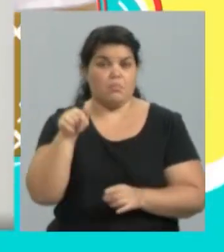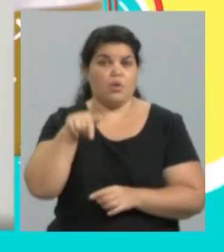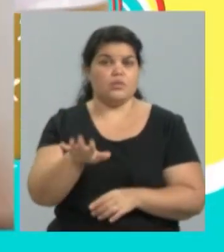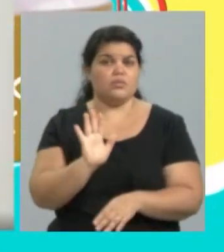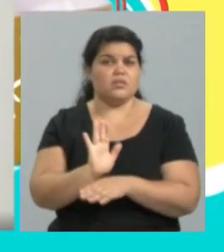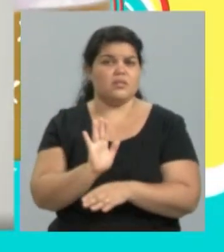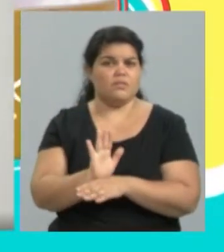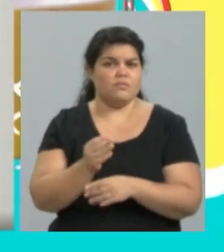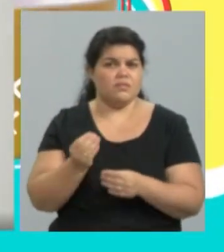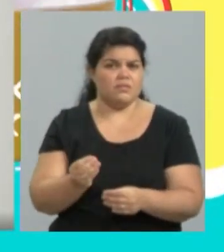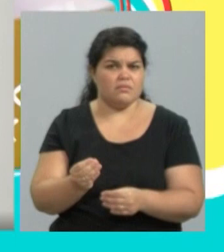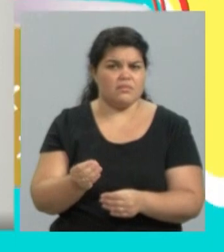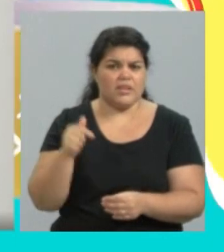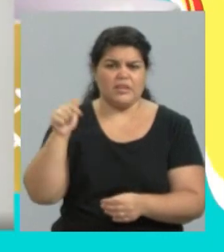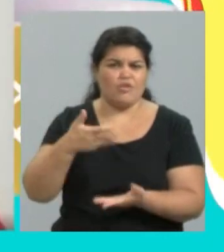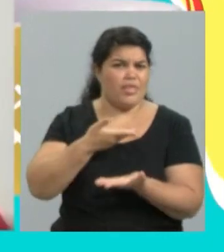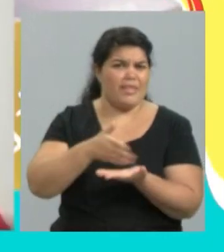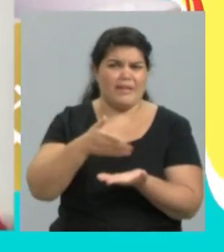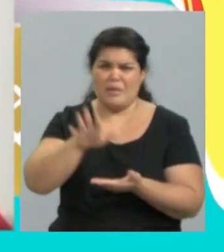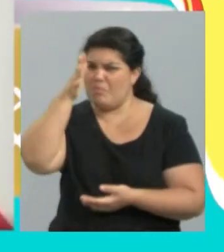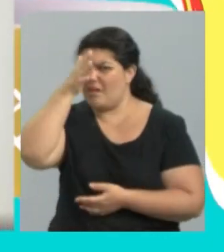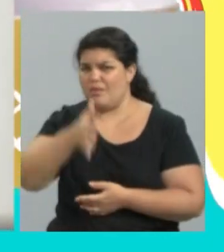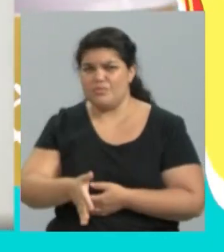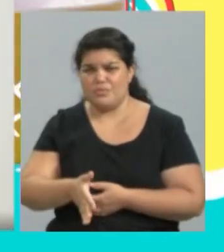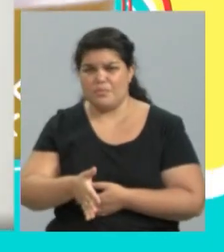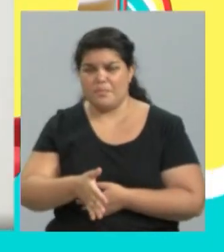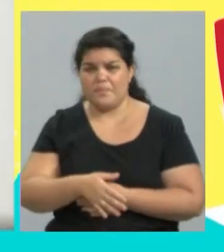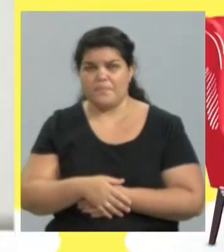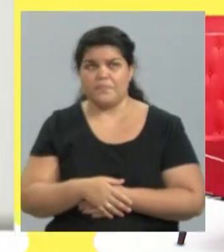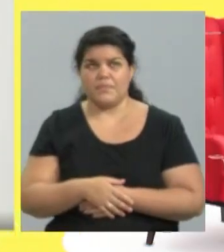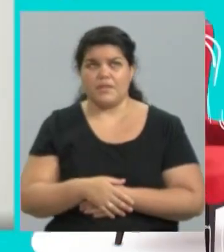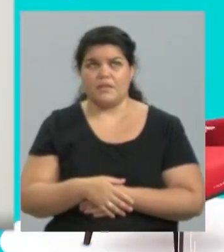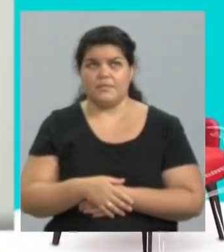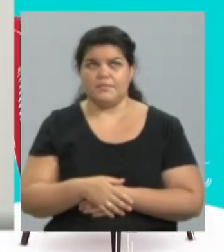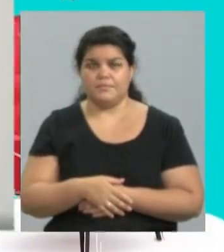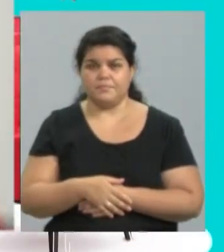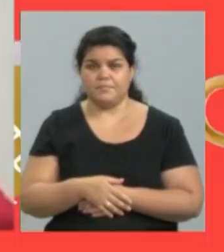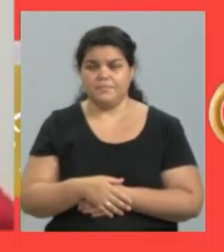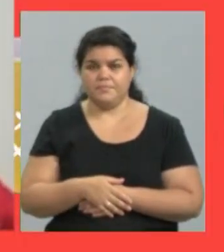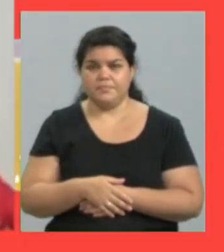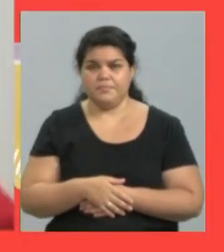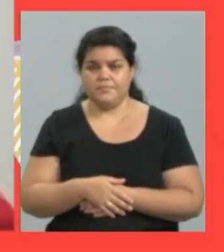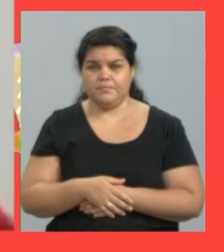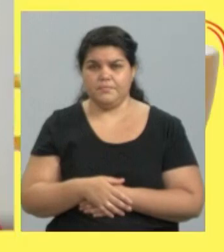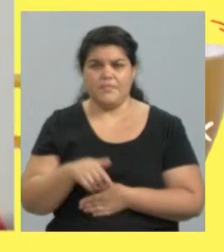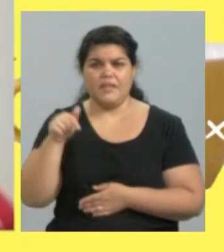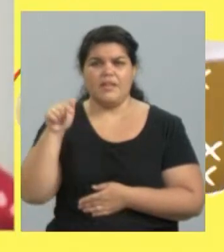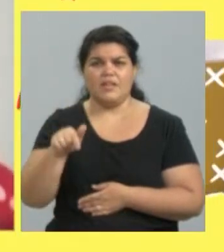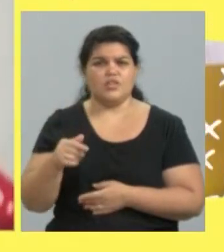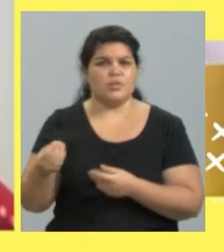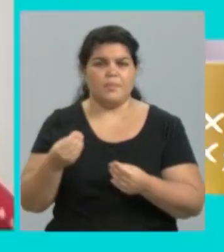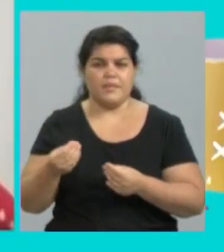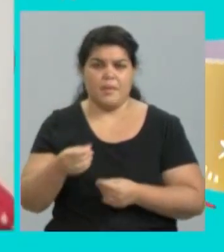una cuestión así sumamente de discriminación que terminó como acabando con digamos, con la privacidad